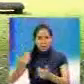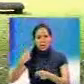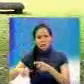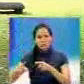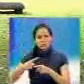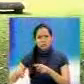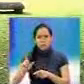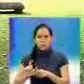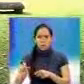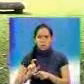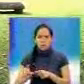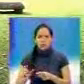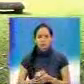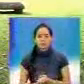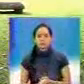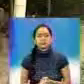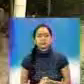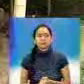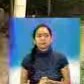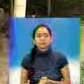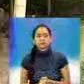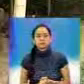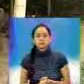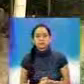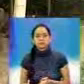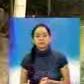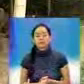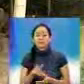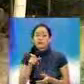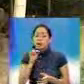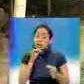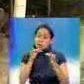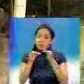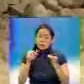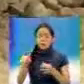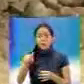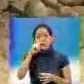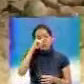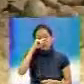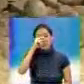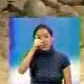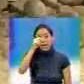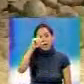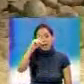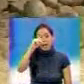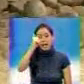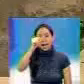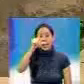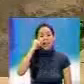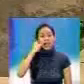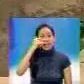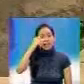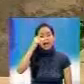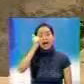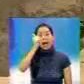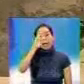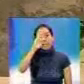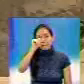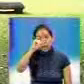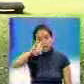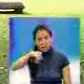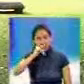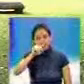354 piezas. Orrego explicó que Takalik Abaj fue una ciudad de comercio debido a su